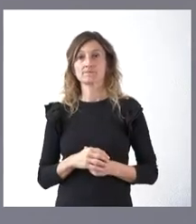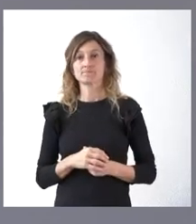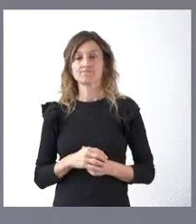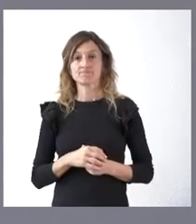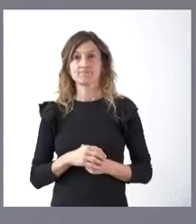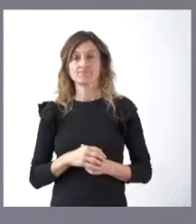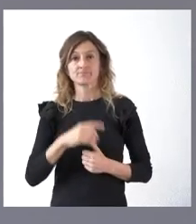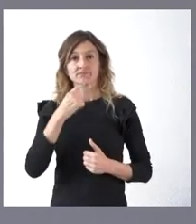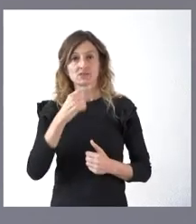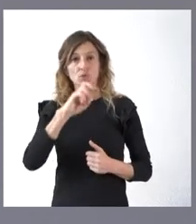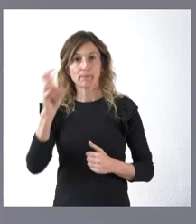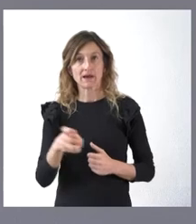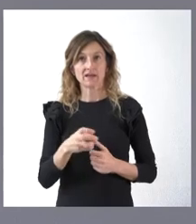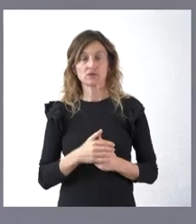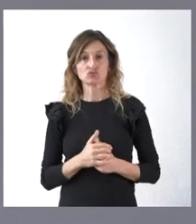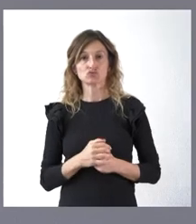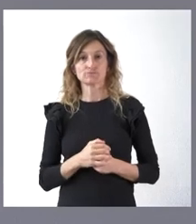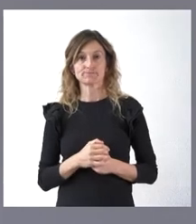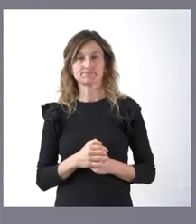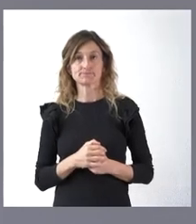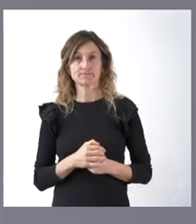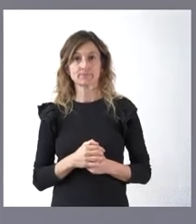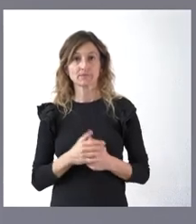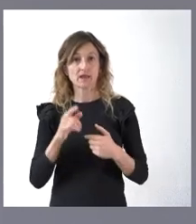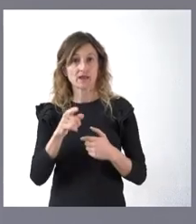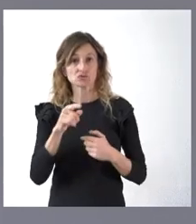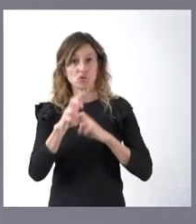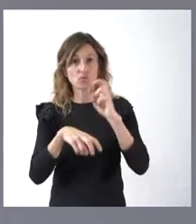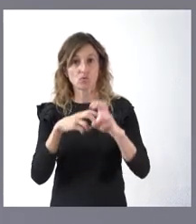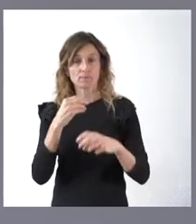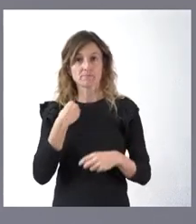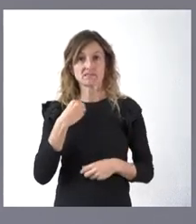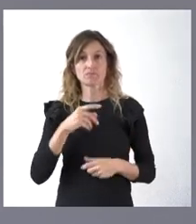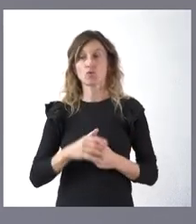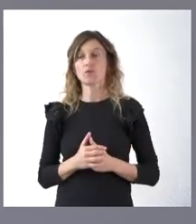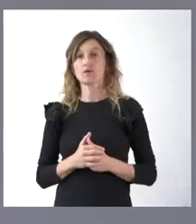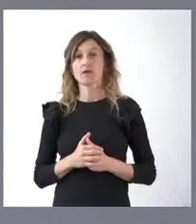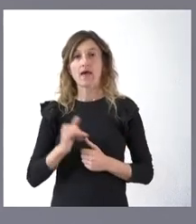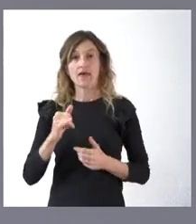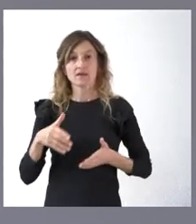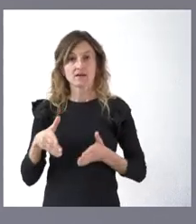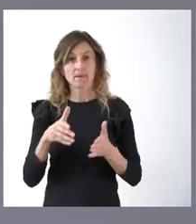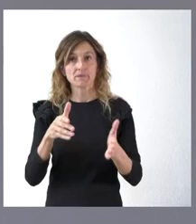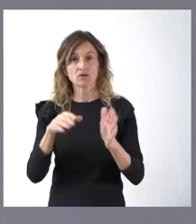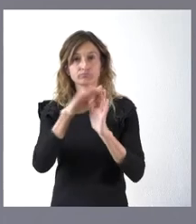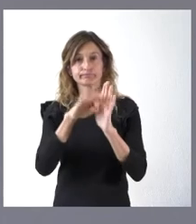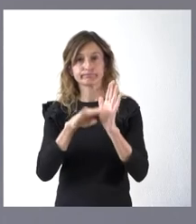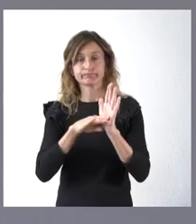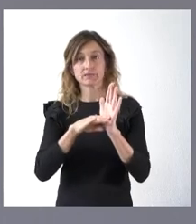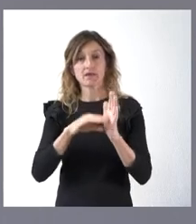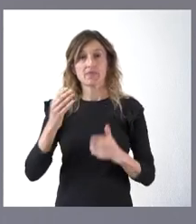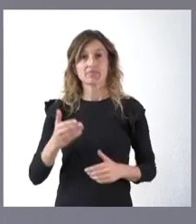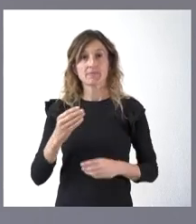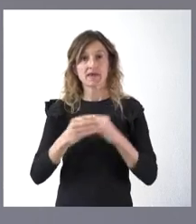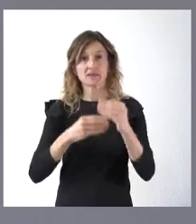anunció varios de ellos y por tanto eso es lo que vamos a hacer nosotros tenemos una hoja de ruta y esa Rueda tenemos establecida